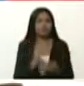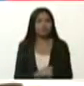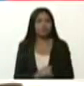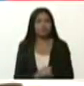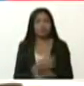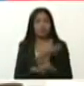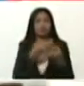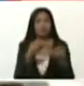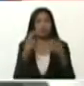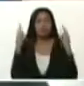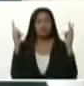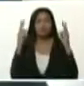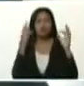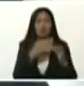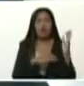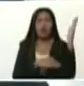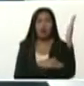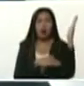tremenda victoria en Lara.